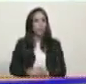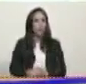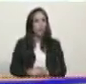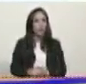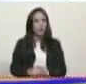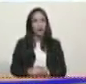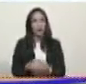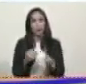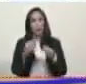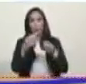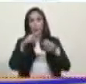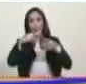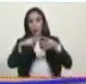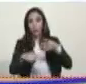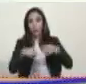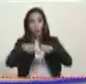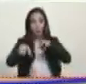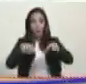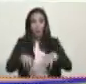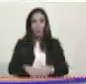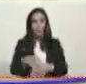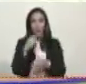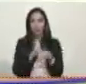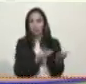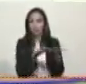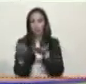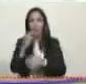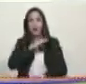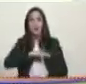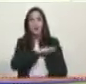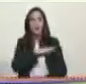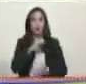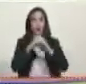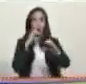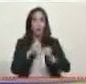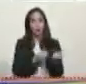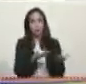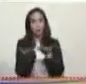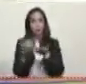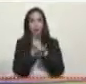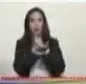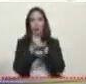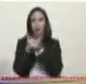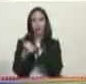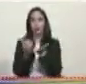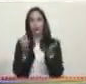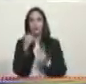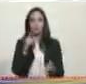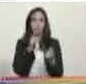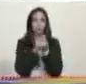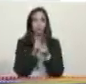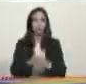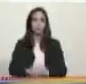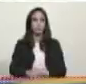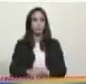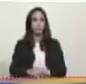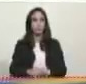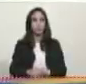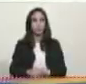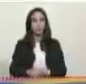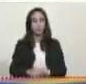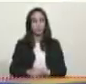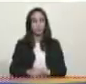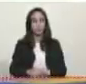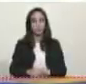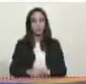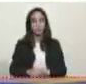chasis que lo van a carrozar para entregarlo a la misión transporte y de esa vía y de esa manera atender a nuestro pueblo con